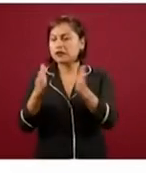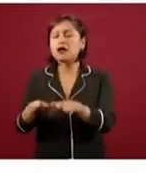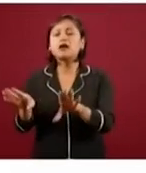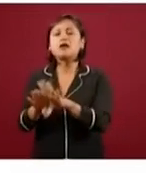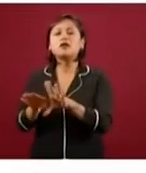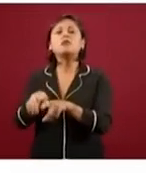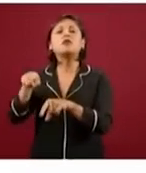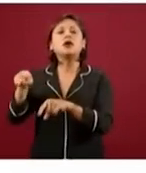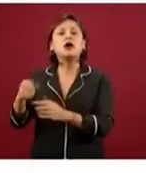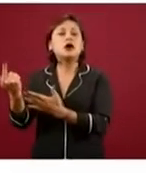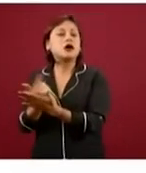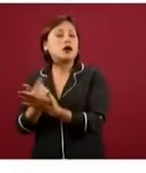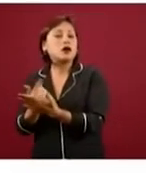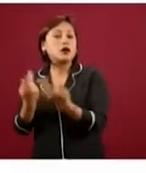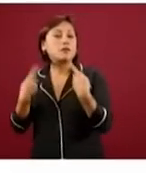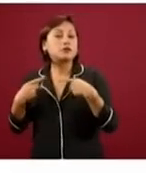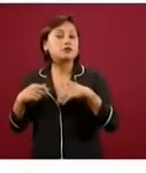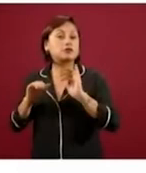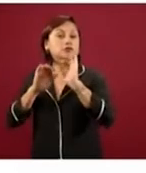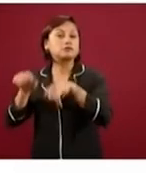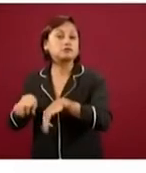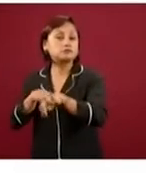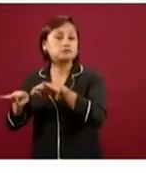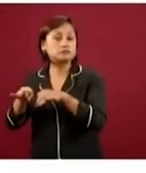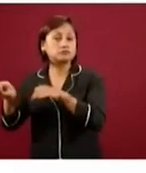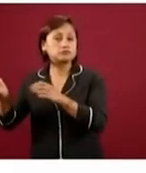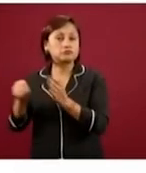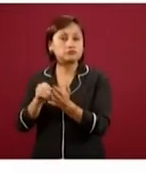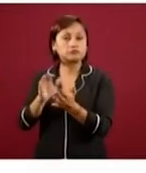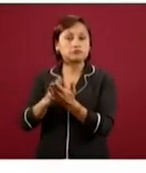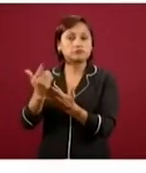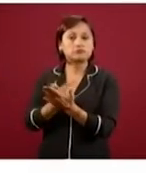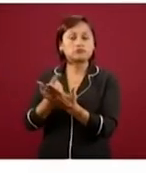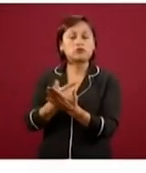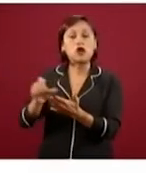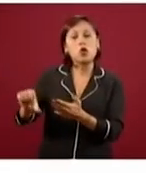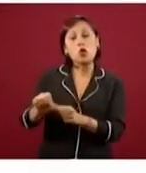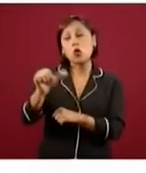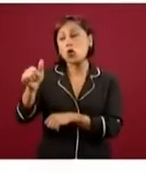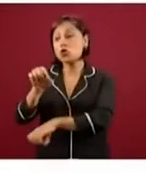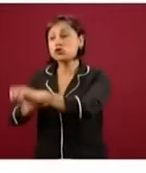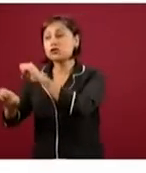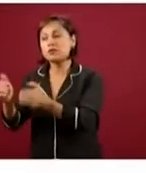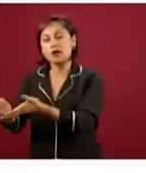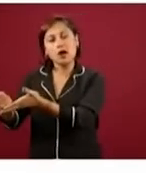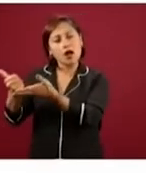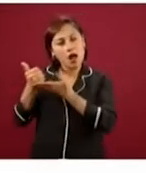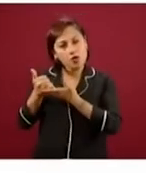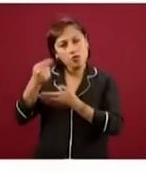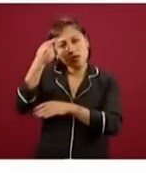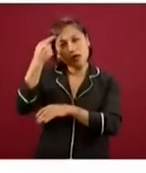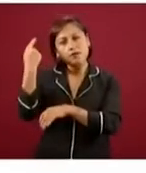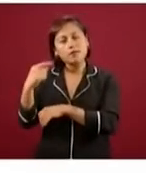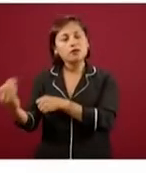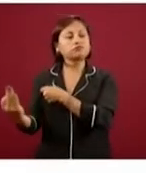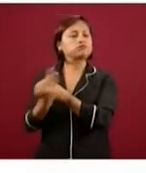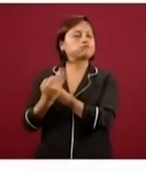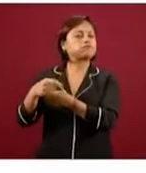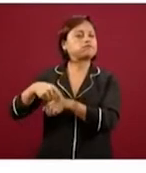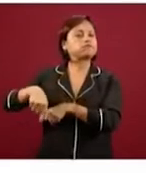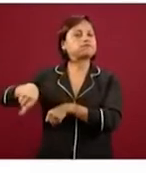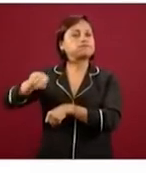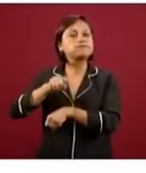laboral a empresas intermediarias con el propósito de encubrir la relación laboral a través de